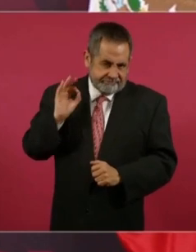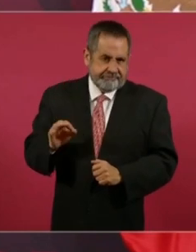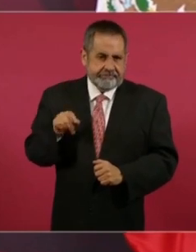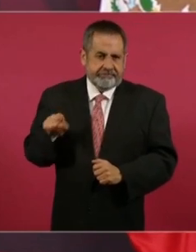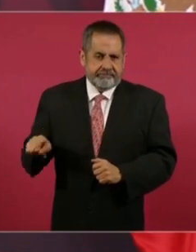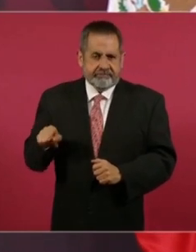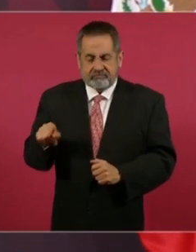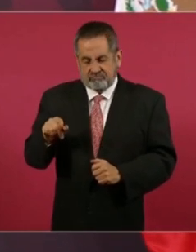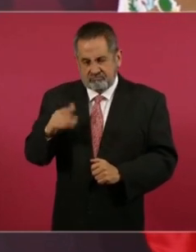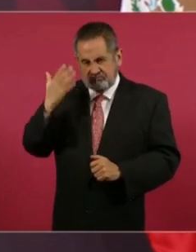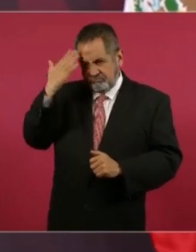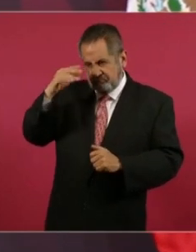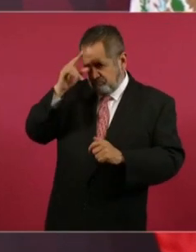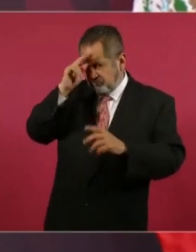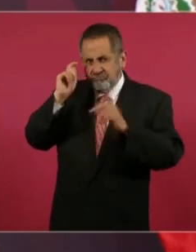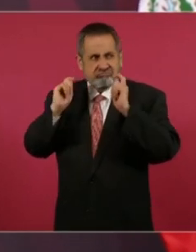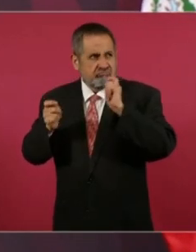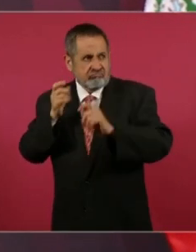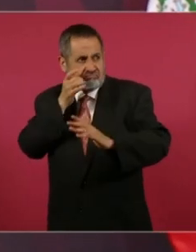como intelectual.